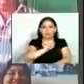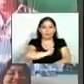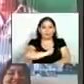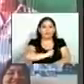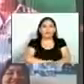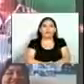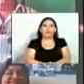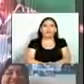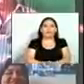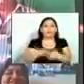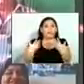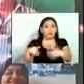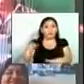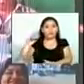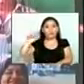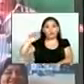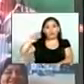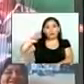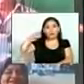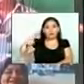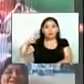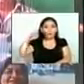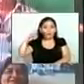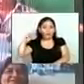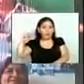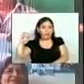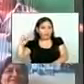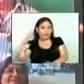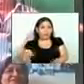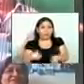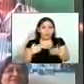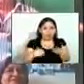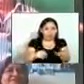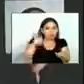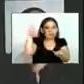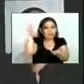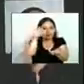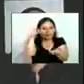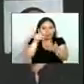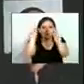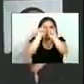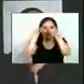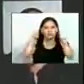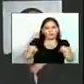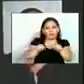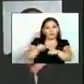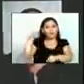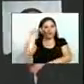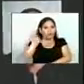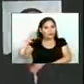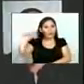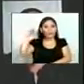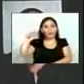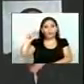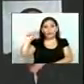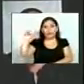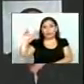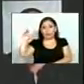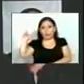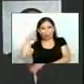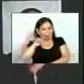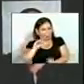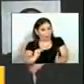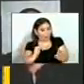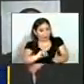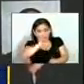ramo 30 mil docentes Fueron certificados En el uso De la plataforma Google Classroom Herramienta Que facilitará Su